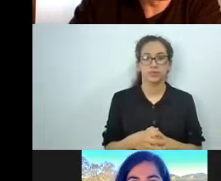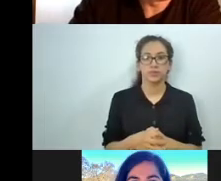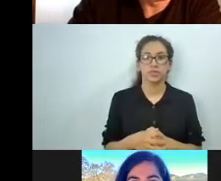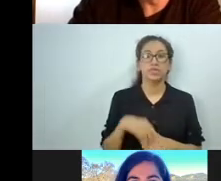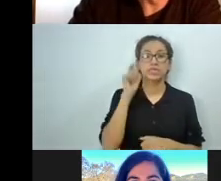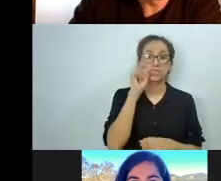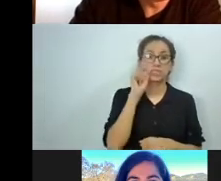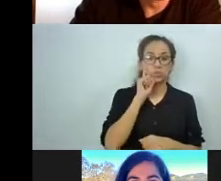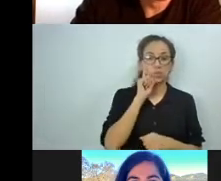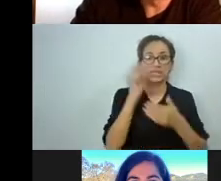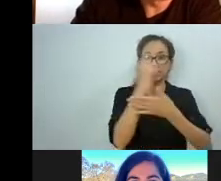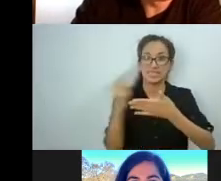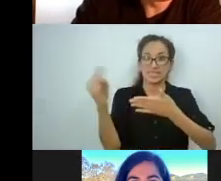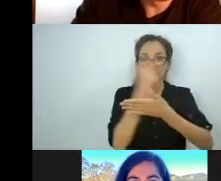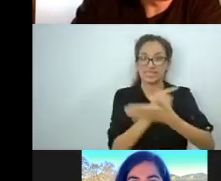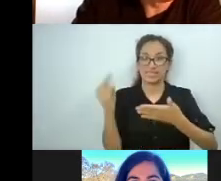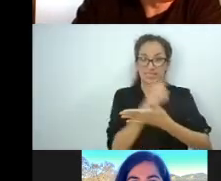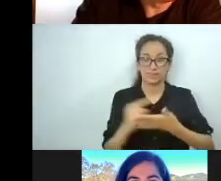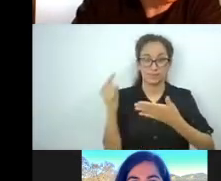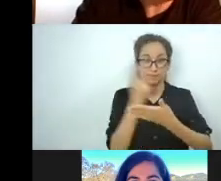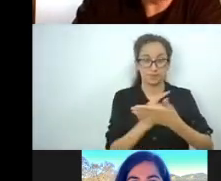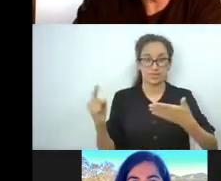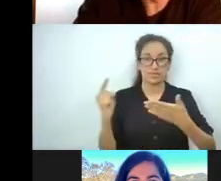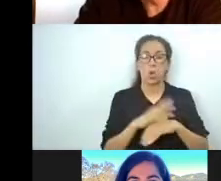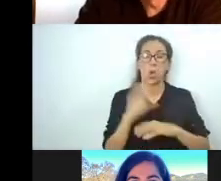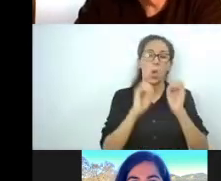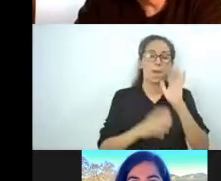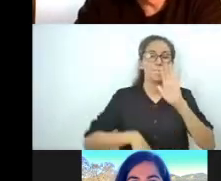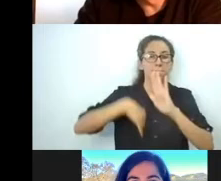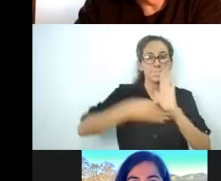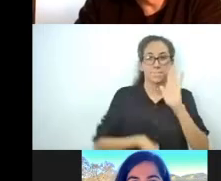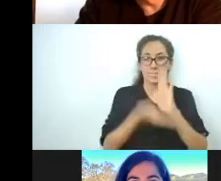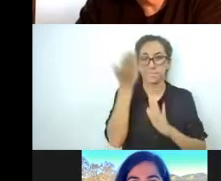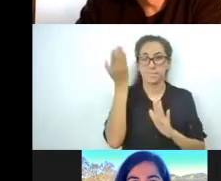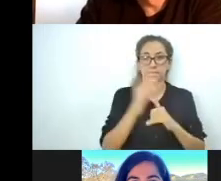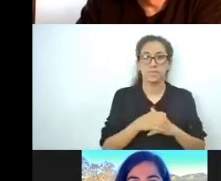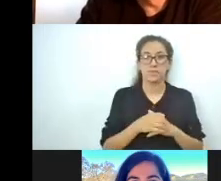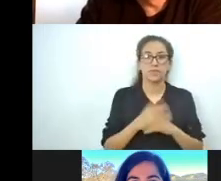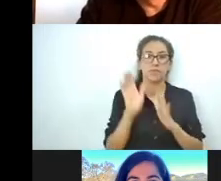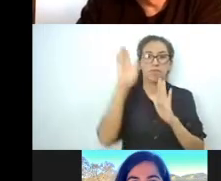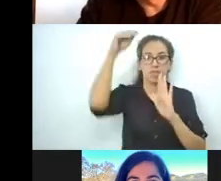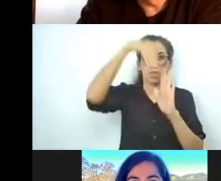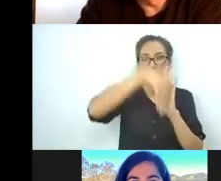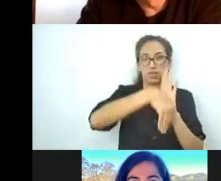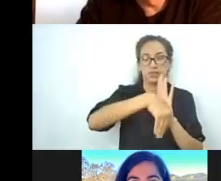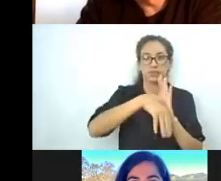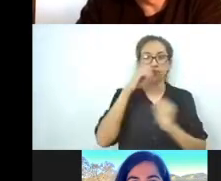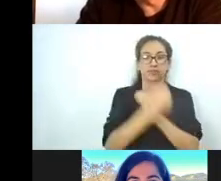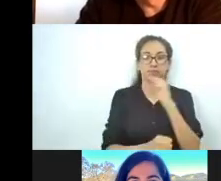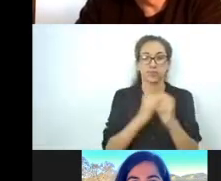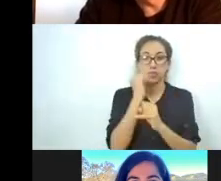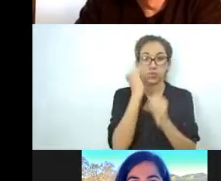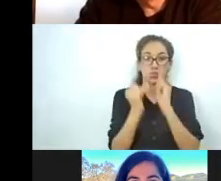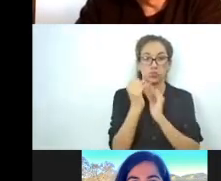sexuales semanalmente, ¿no? Semanalmente o con más frecuencia, va en caída, ¿no? En los últimos